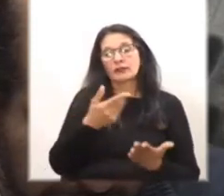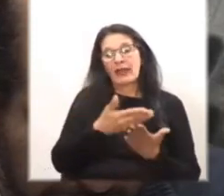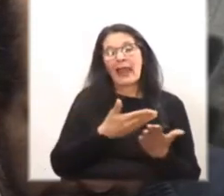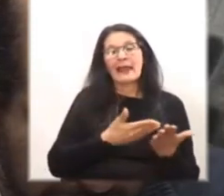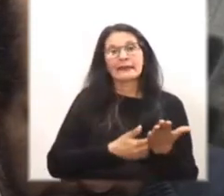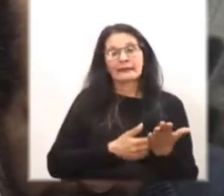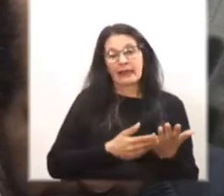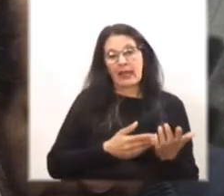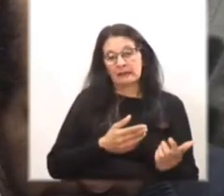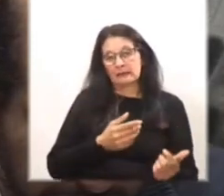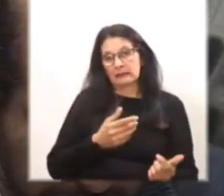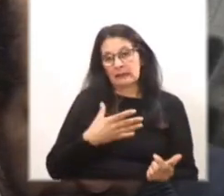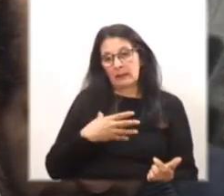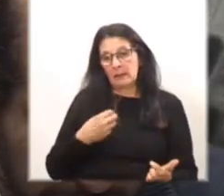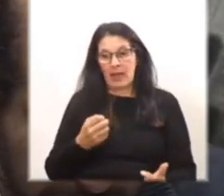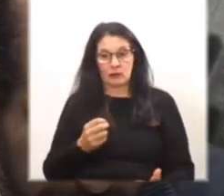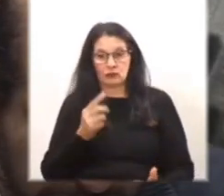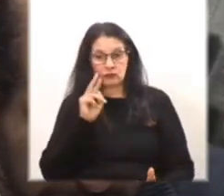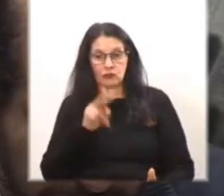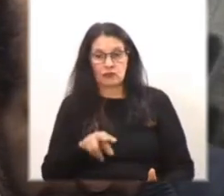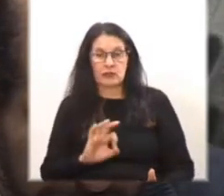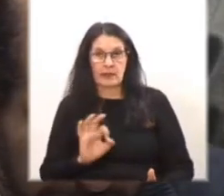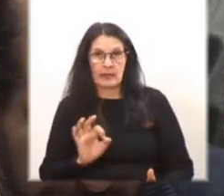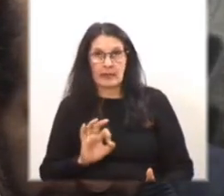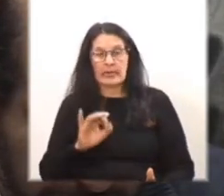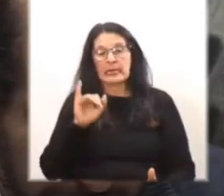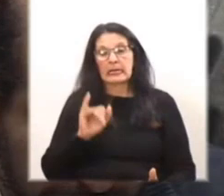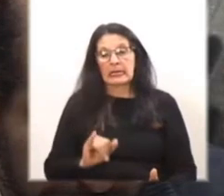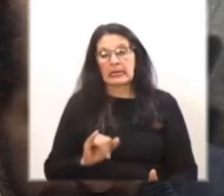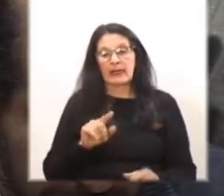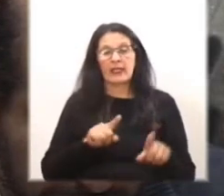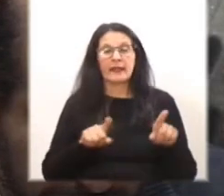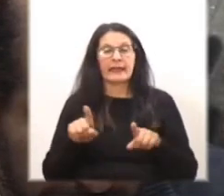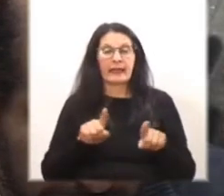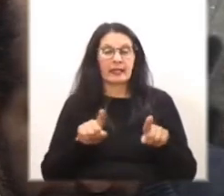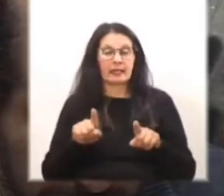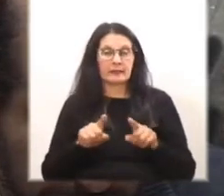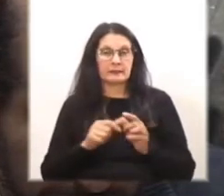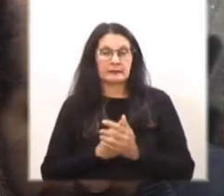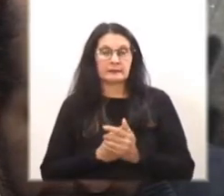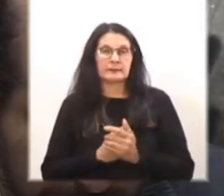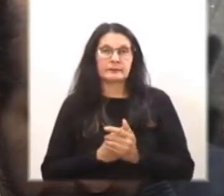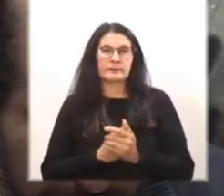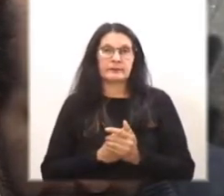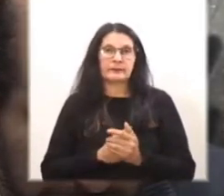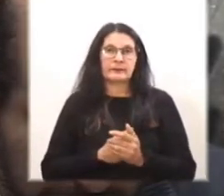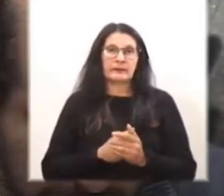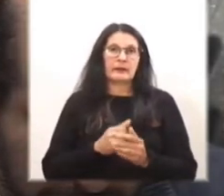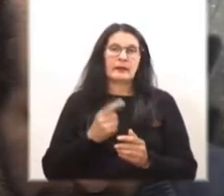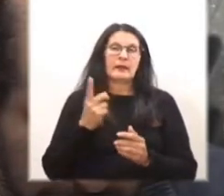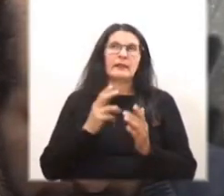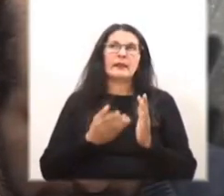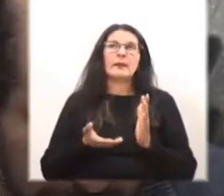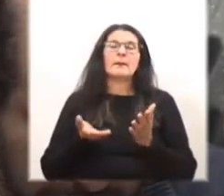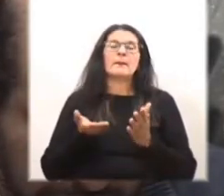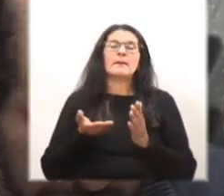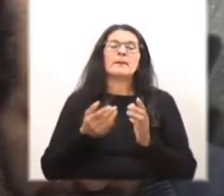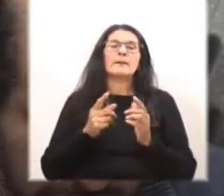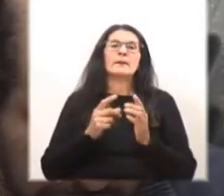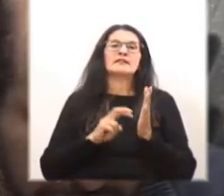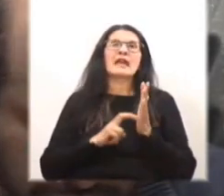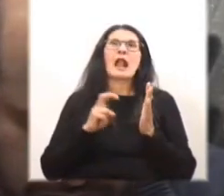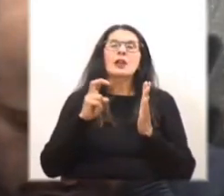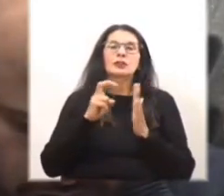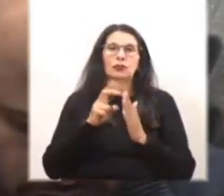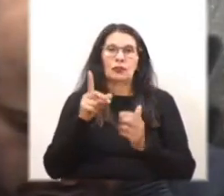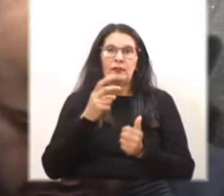Nacional. Y veremos dirigentes de Vamos Alto del Partido Colorado.